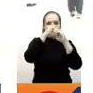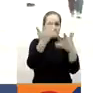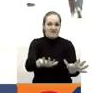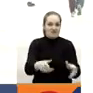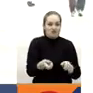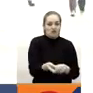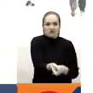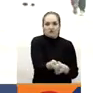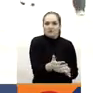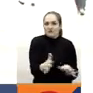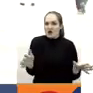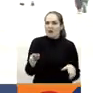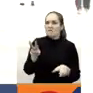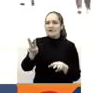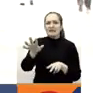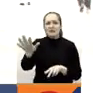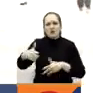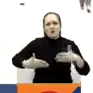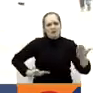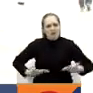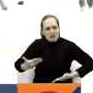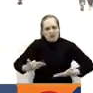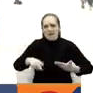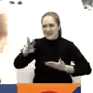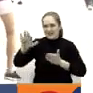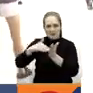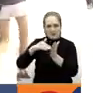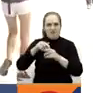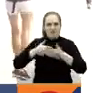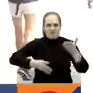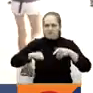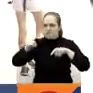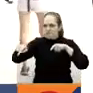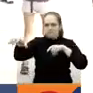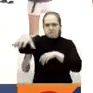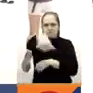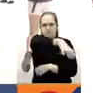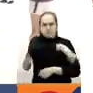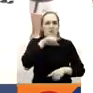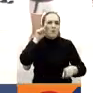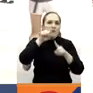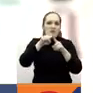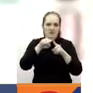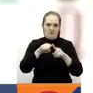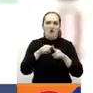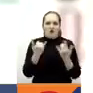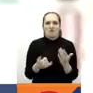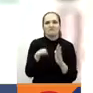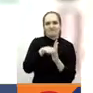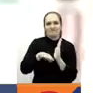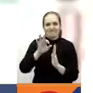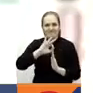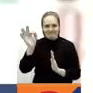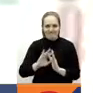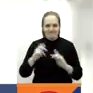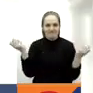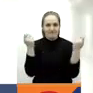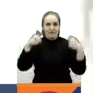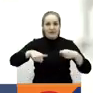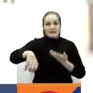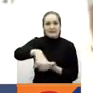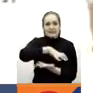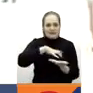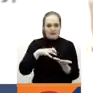85.000 comercios participarán de este marco de reactivación económica del día sin IVA aquí en el departamento de Santander. Pues